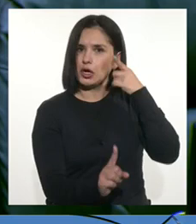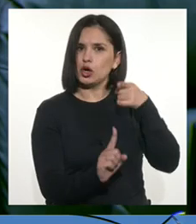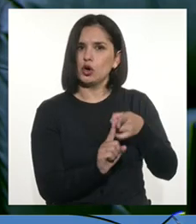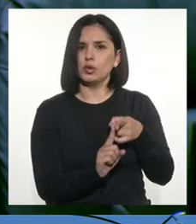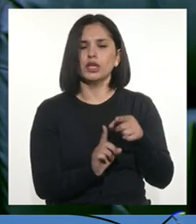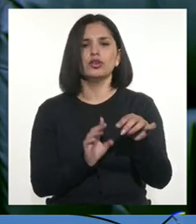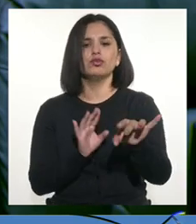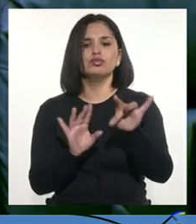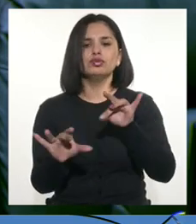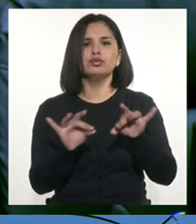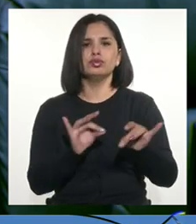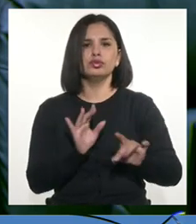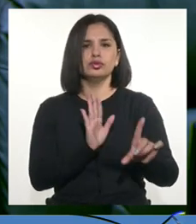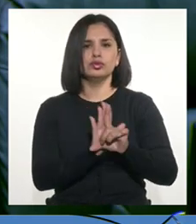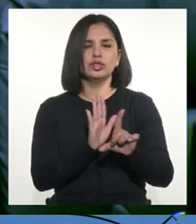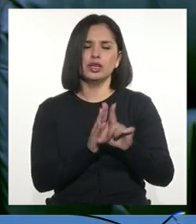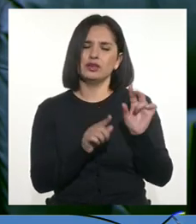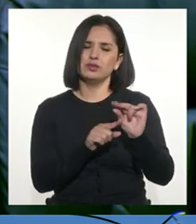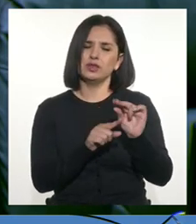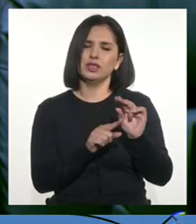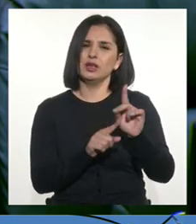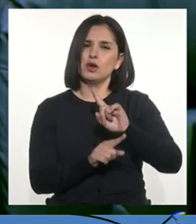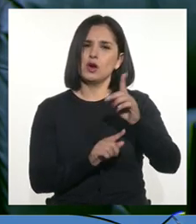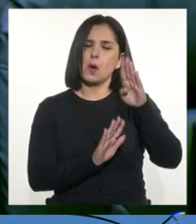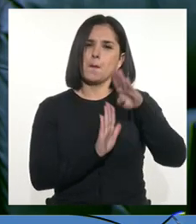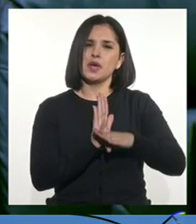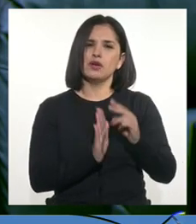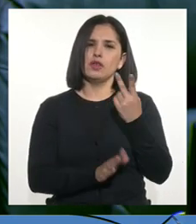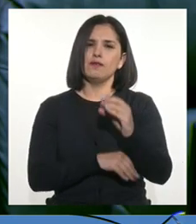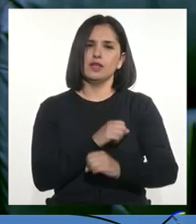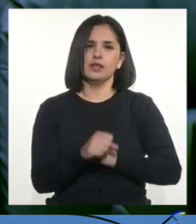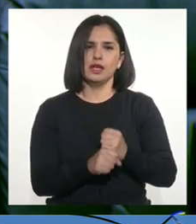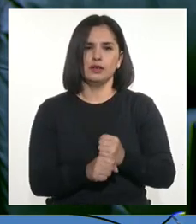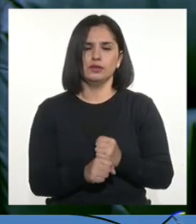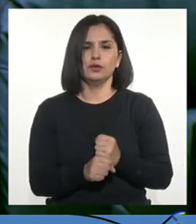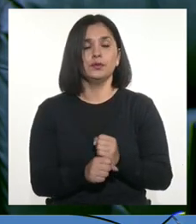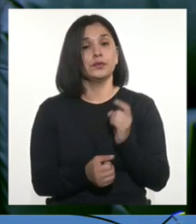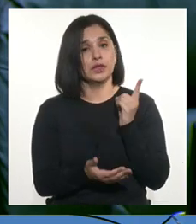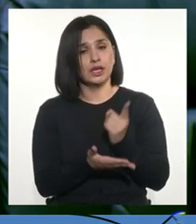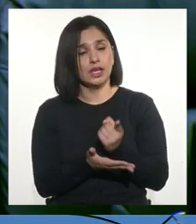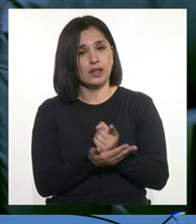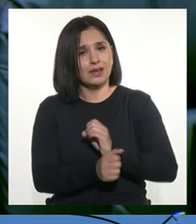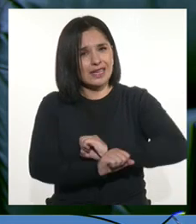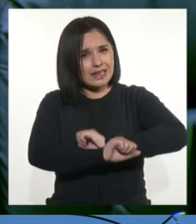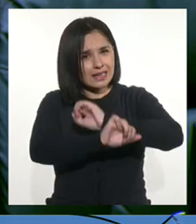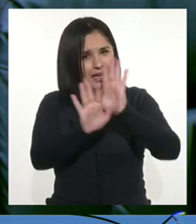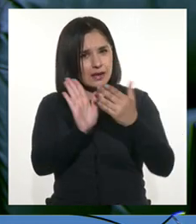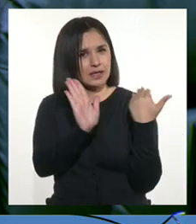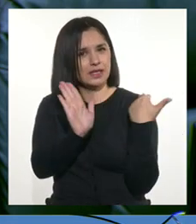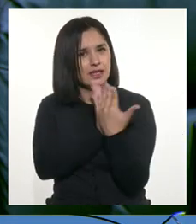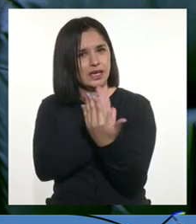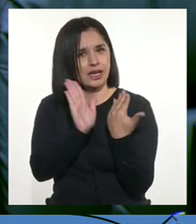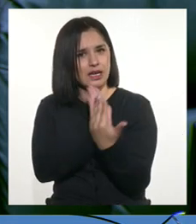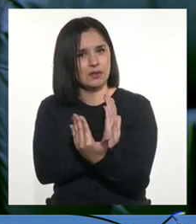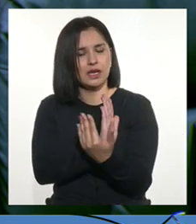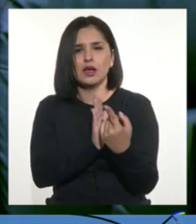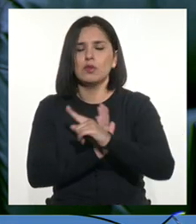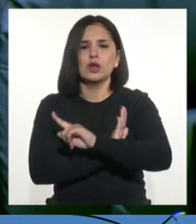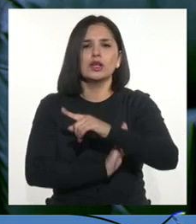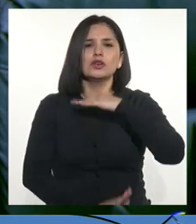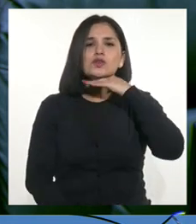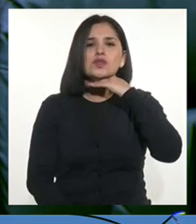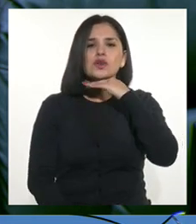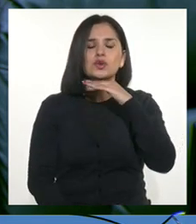identificación de las leyes de una antigüedad no inferior a 20 años que deben ser expresamente erogadas por encontrarse en desuso